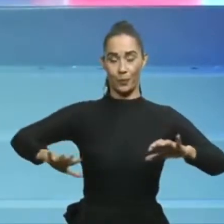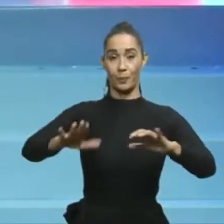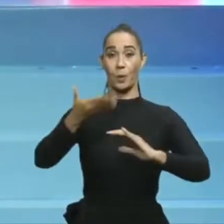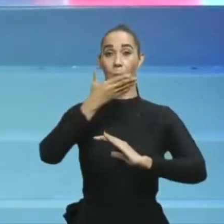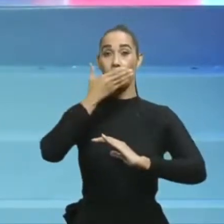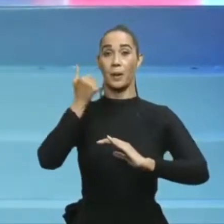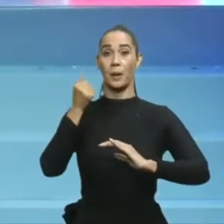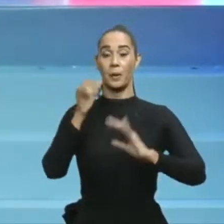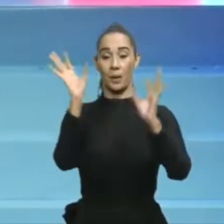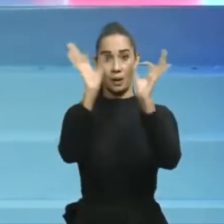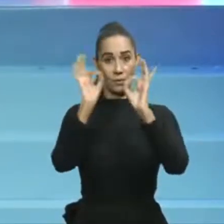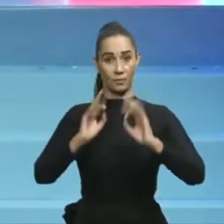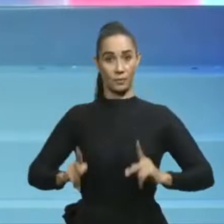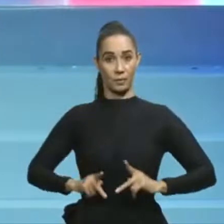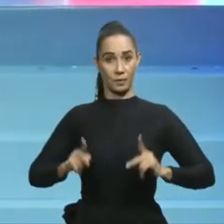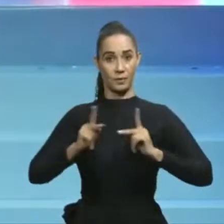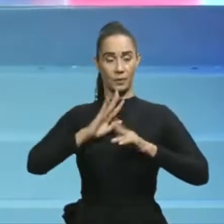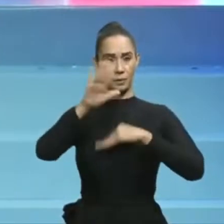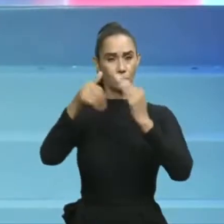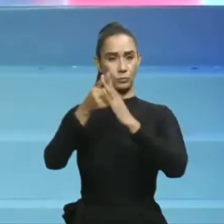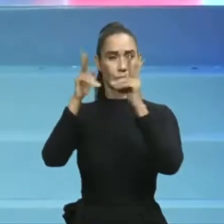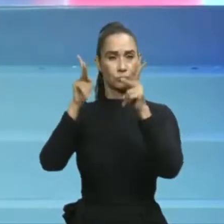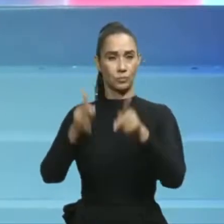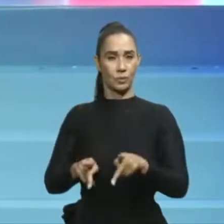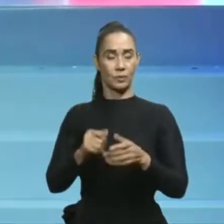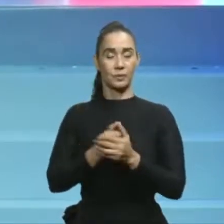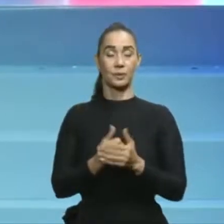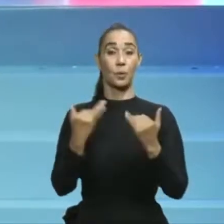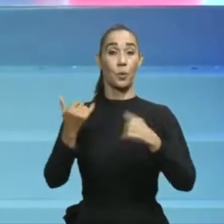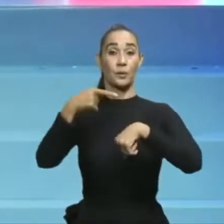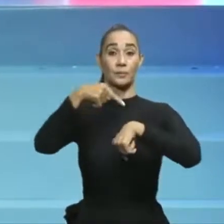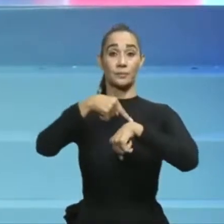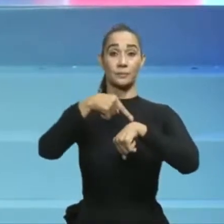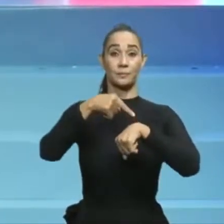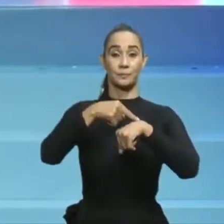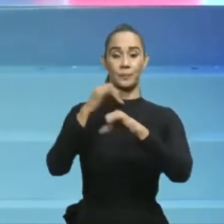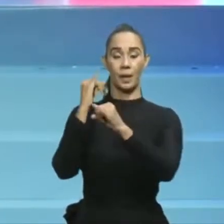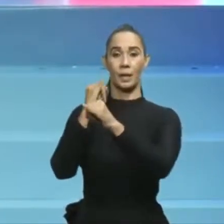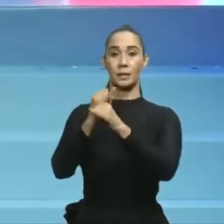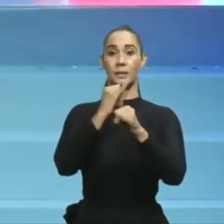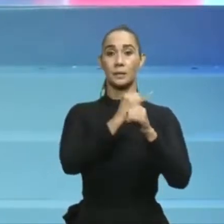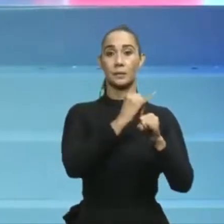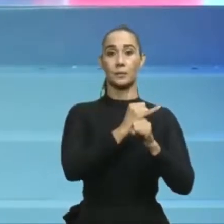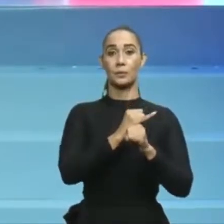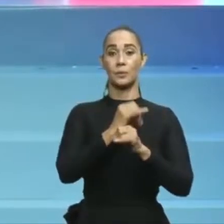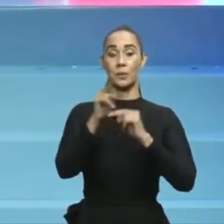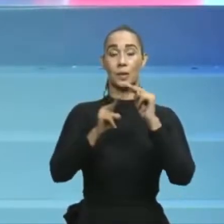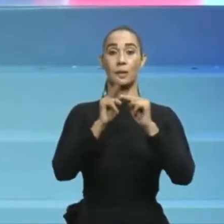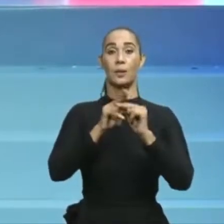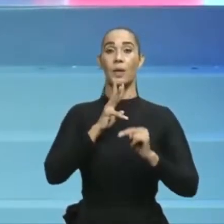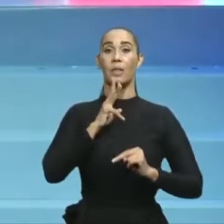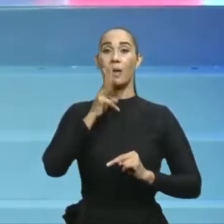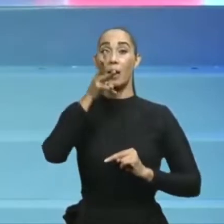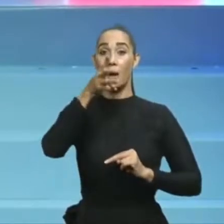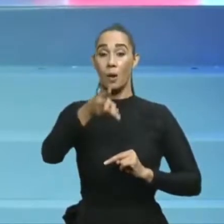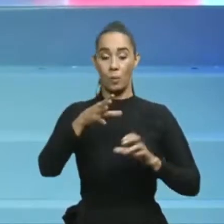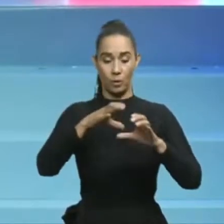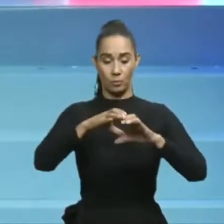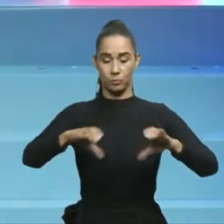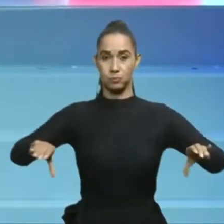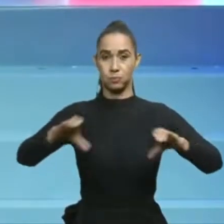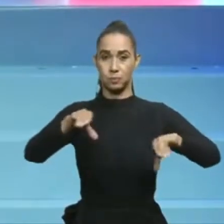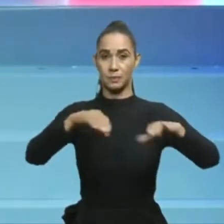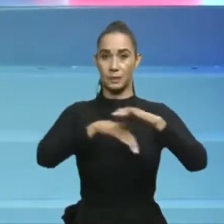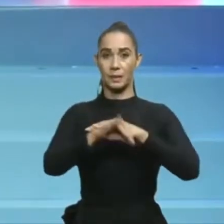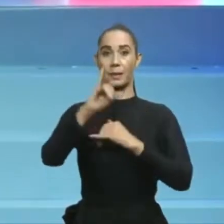mejorar la calidad de vida de la gente en este momento el instituto nacional de acueductos y alcantarillado